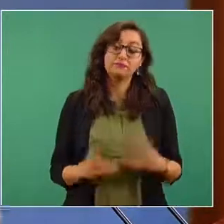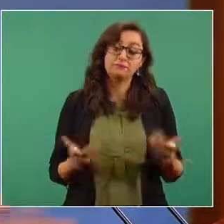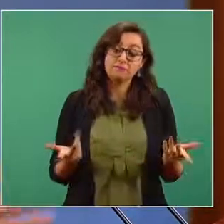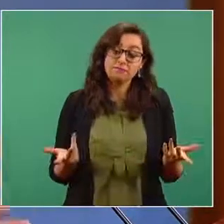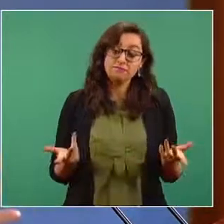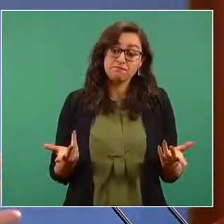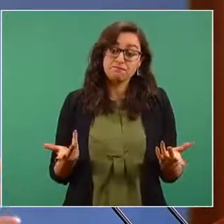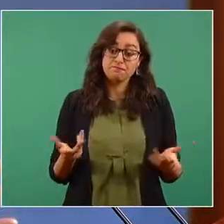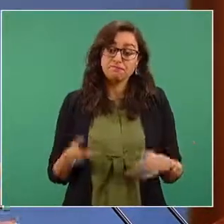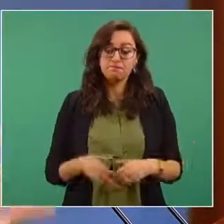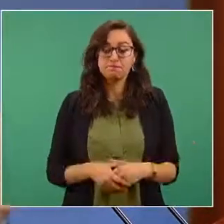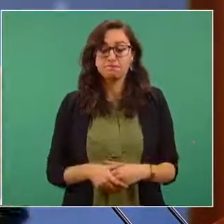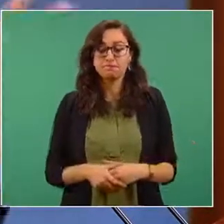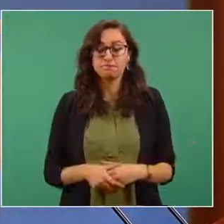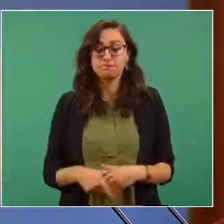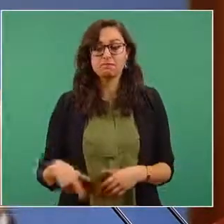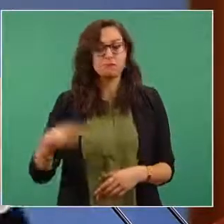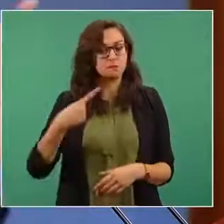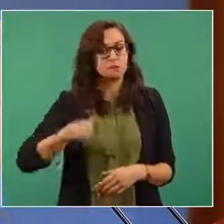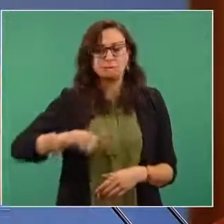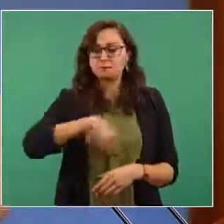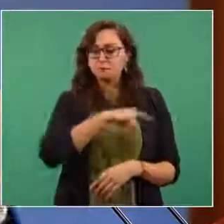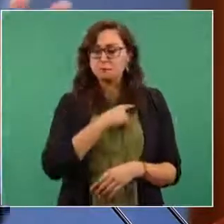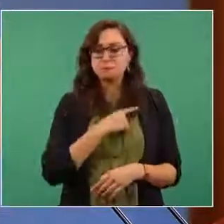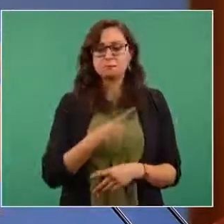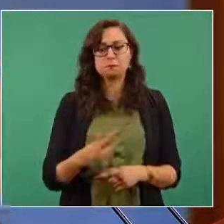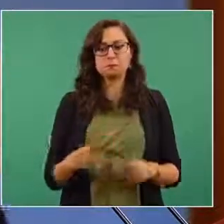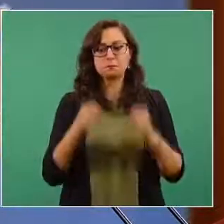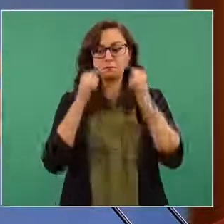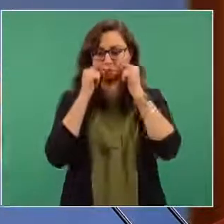Entonces, nosotros tenemos que seguir adelante,